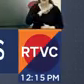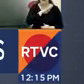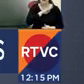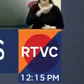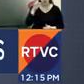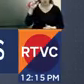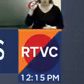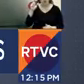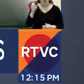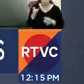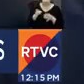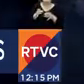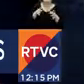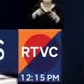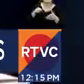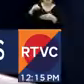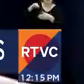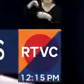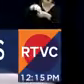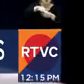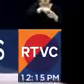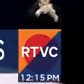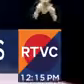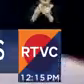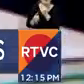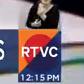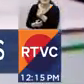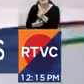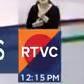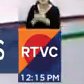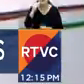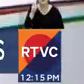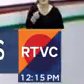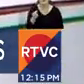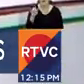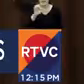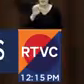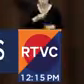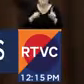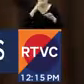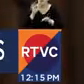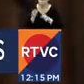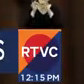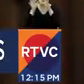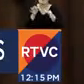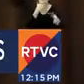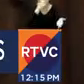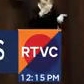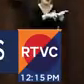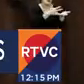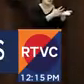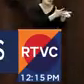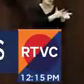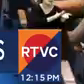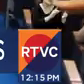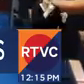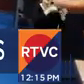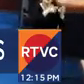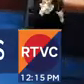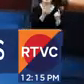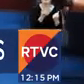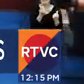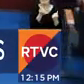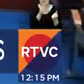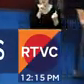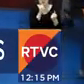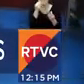fijada para el próximo 30 de enero. A través de una carta enviada al gobernador de Santander, la registraduría argumenta falta de dineros para